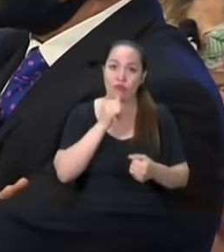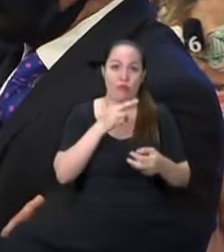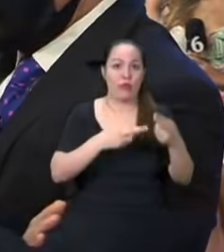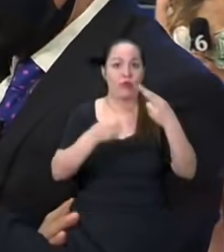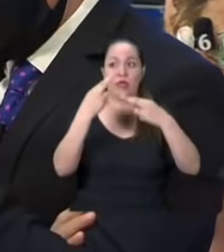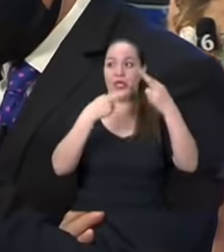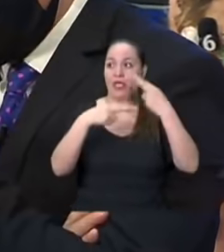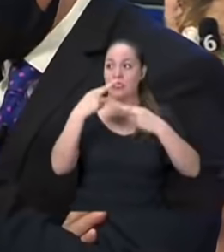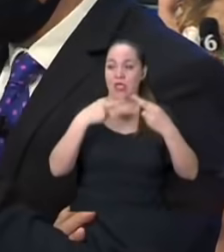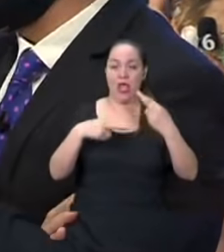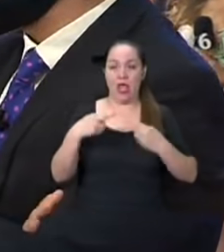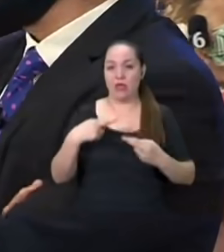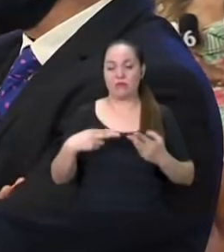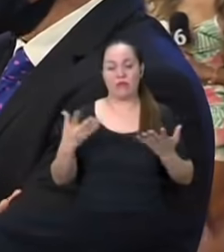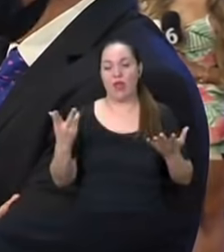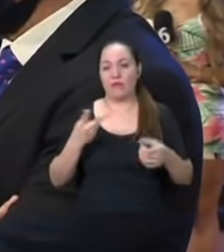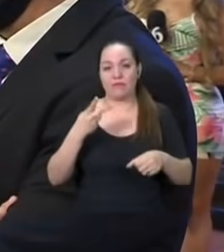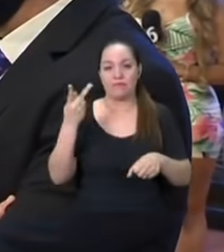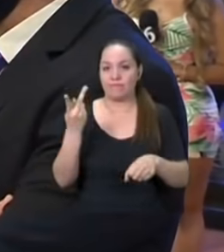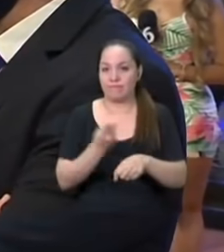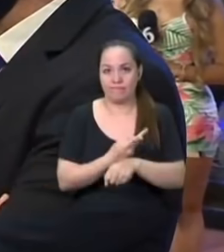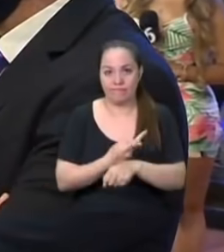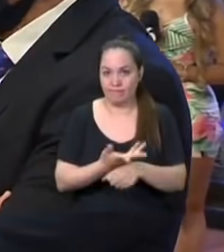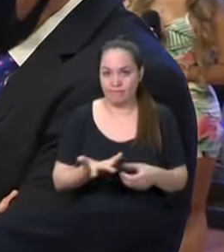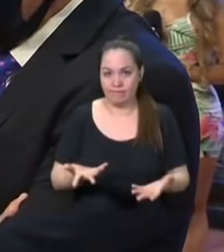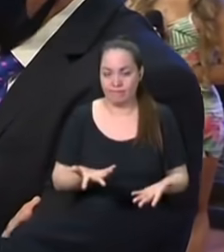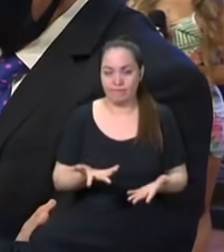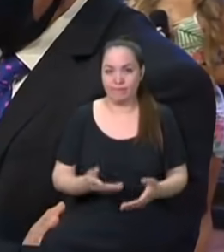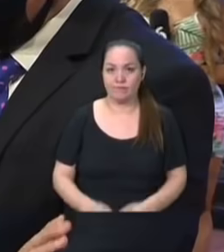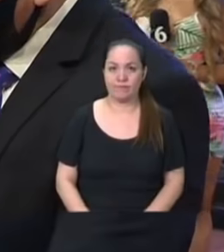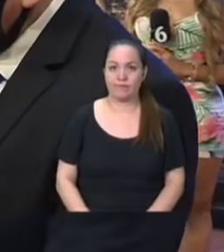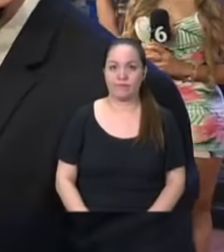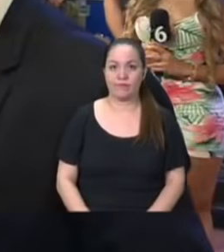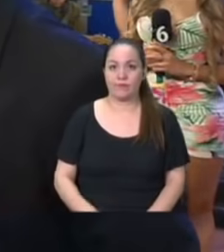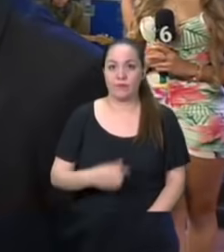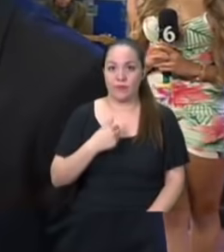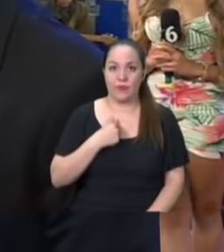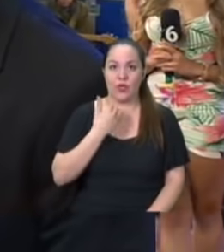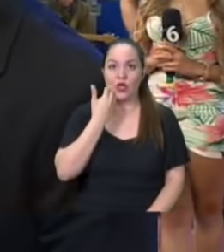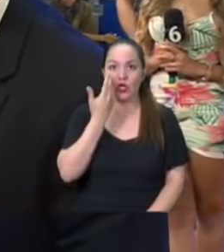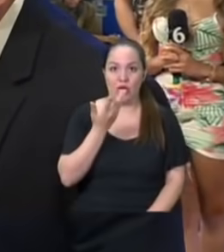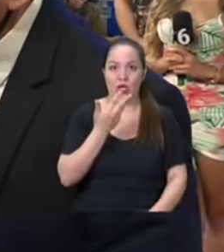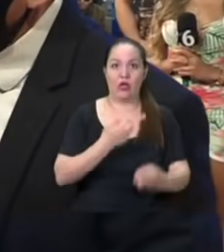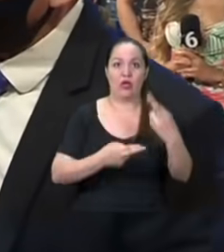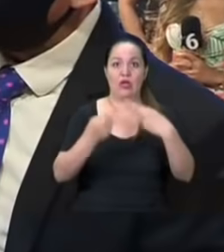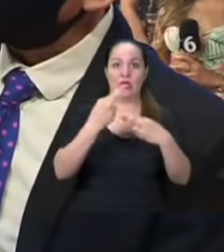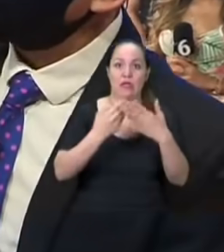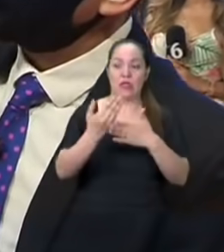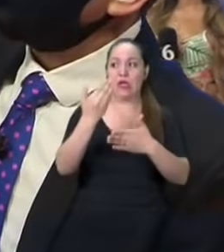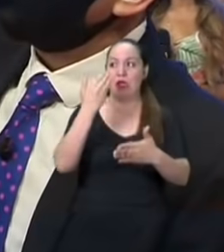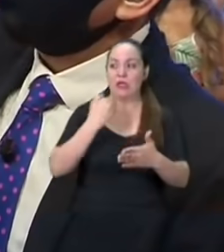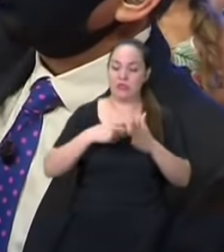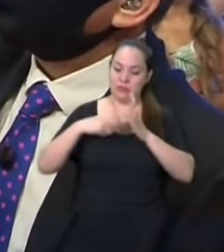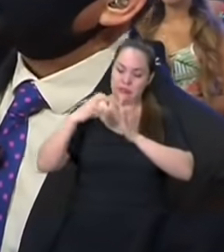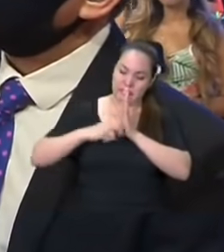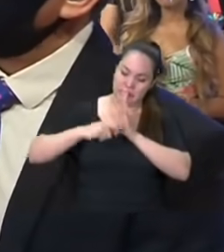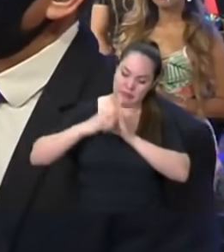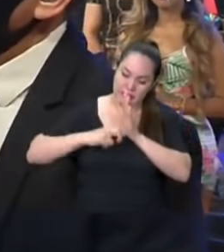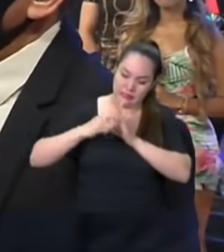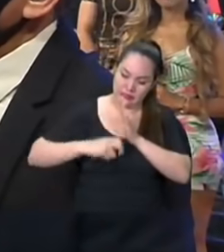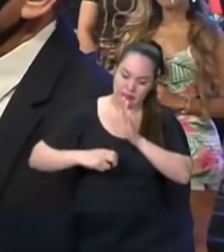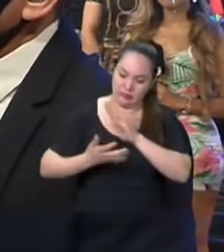pasado. Ah, el pasado. Si no, imagínate, ¿desde cuándo me hubiera regresado al pasado? Así es. Para ser una gran persona. Ven para acá, no te vayas para atrás. A ver.